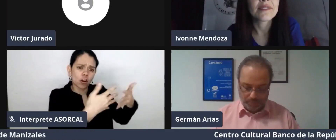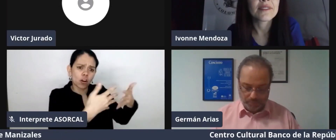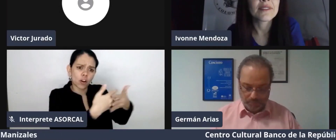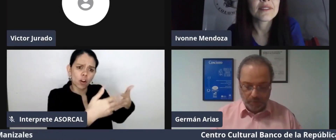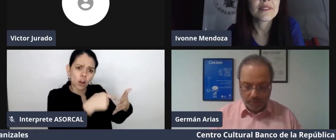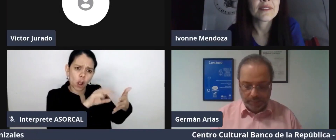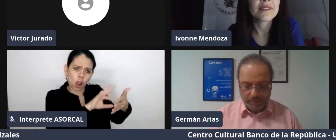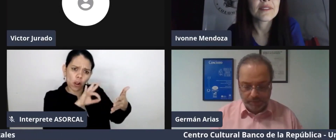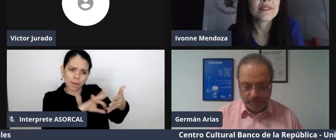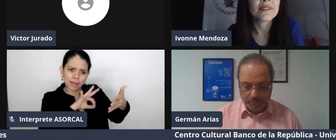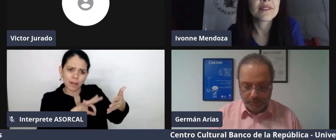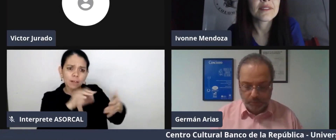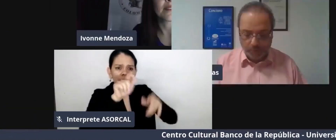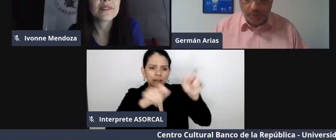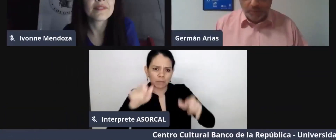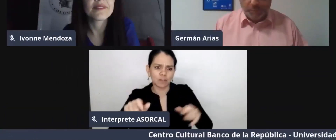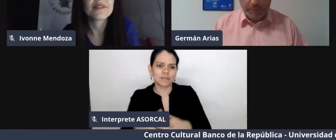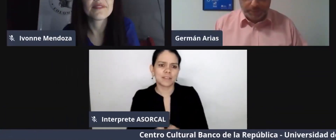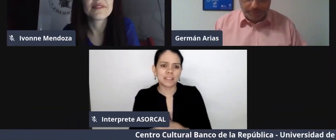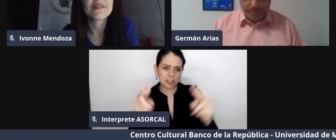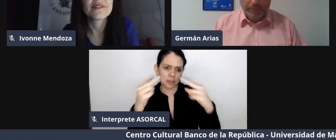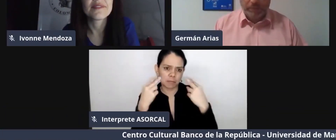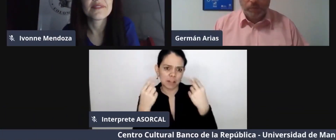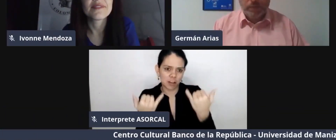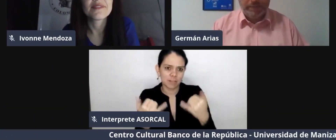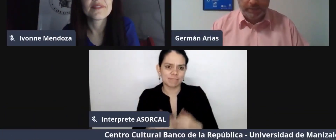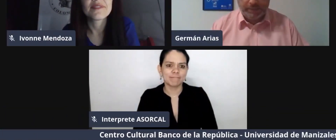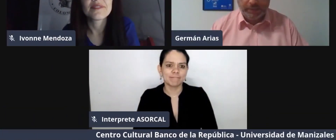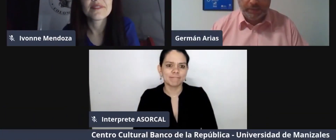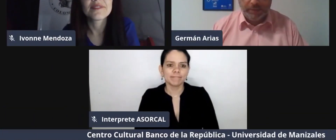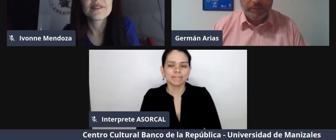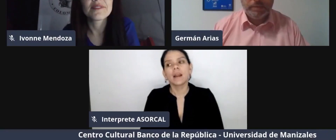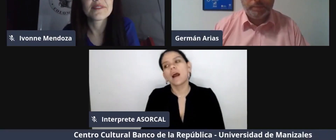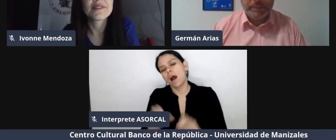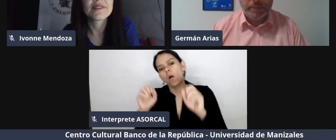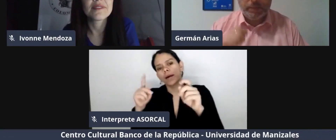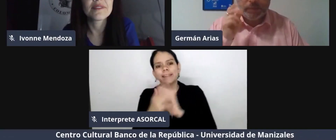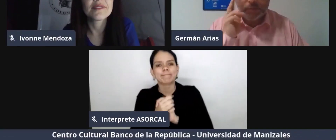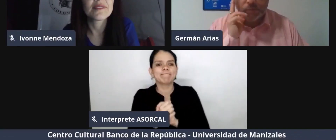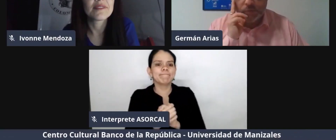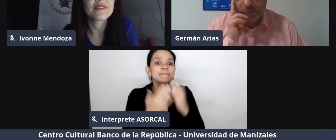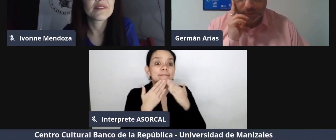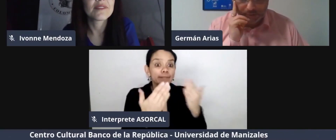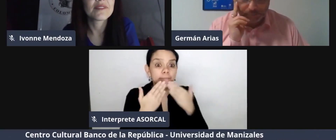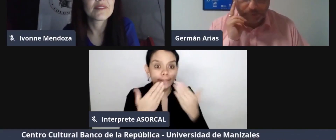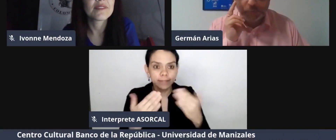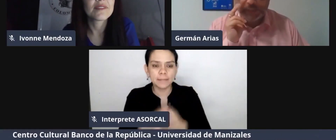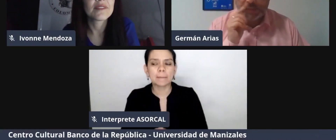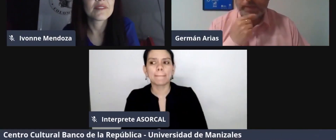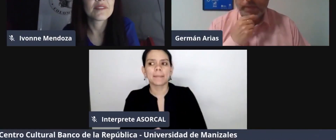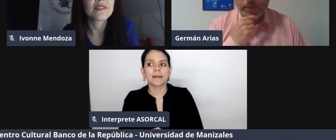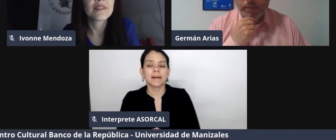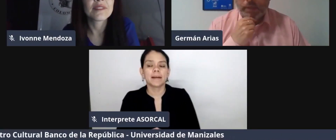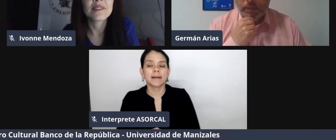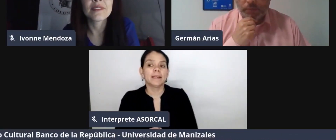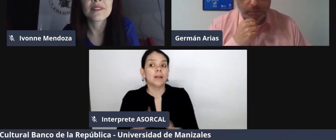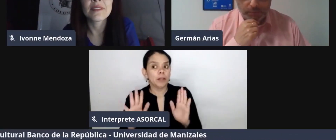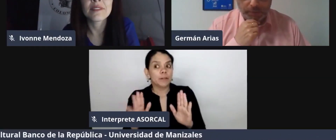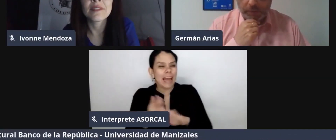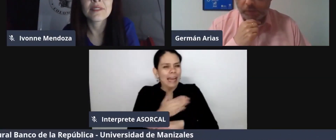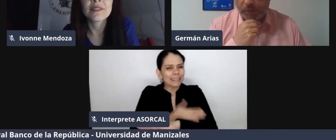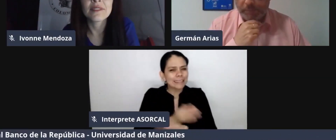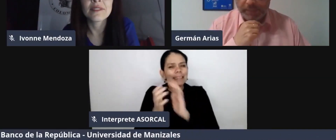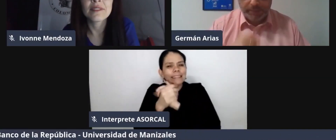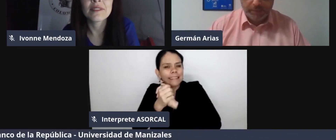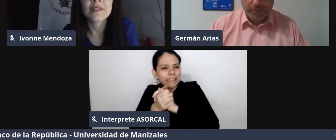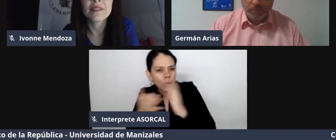horas. Gracias, Víctor. Pues a ver, antes de pasar a los saludos y las preguntas, quiero